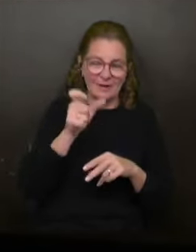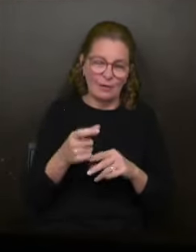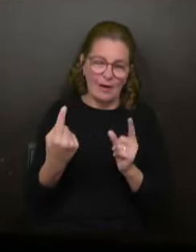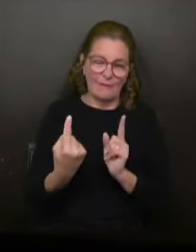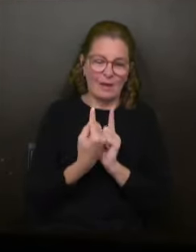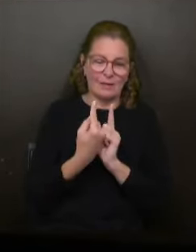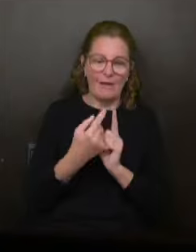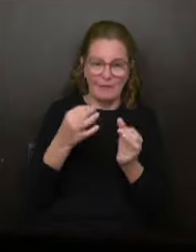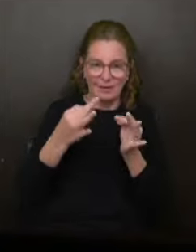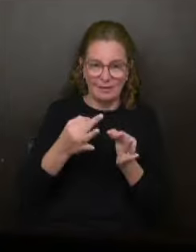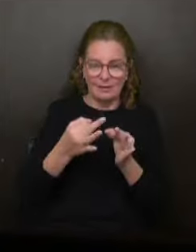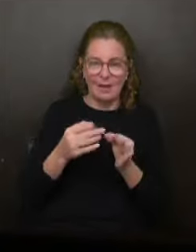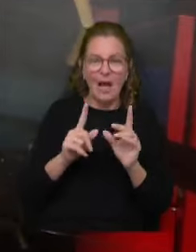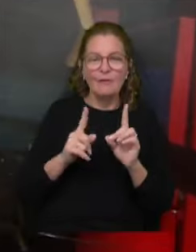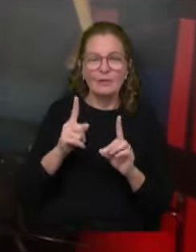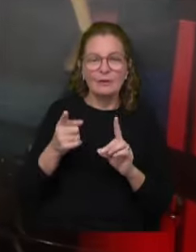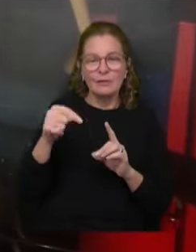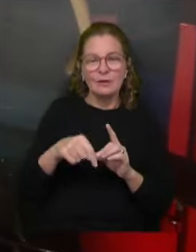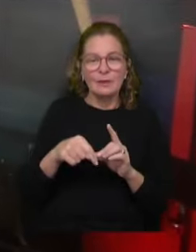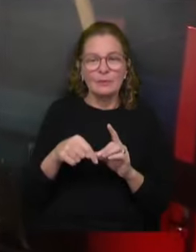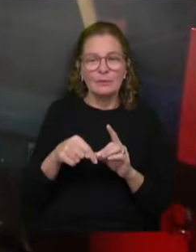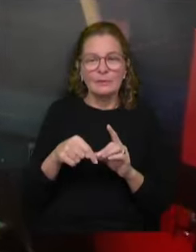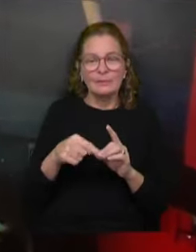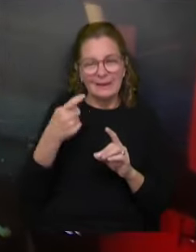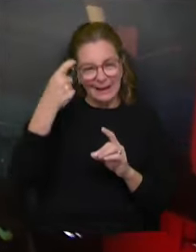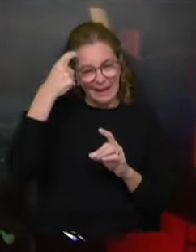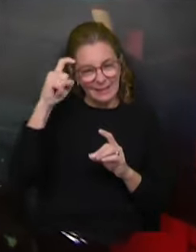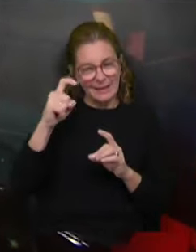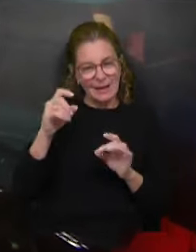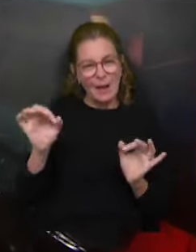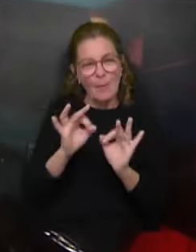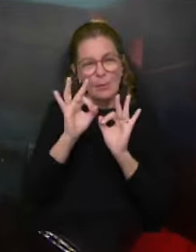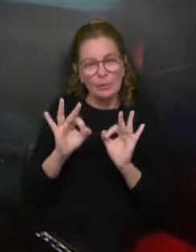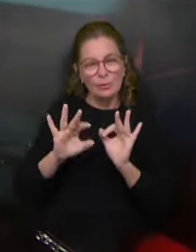como real. Capaz que a veces veníamos de la idea del músico por